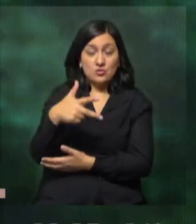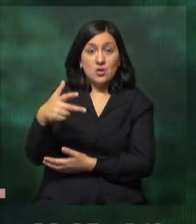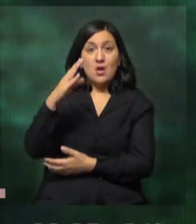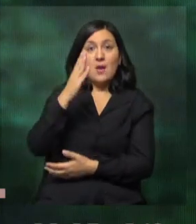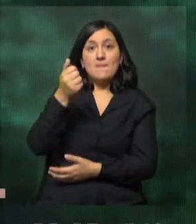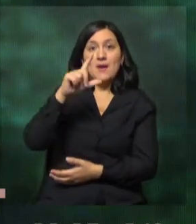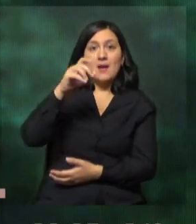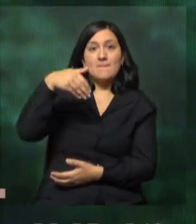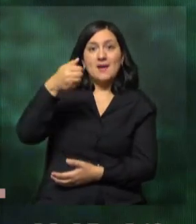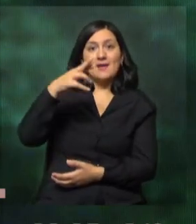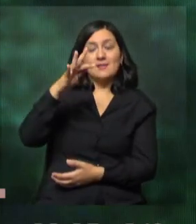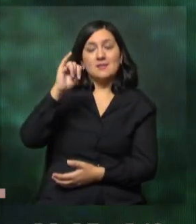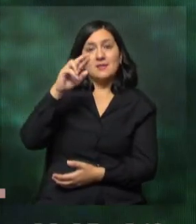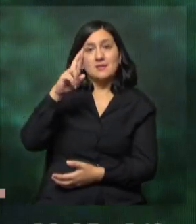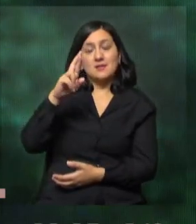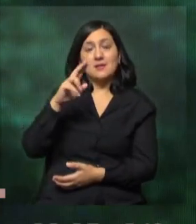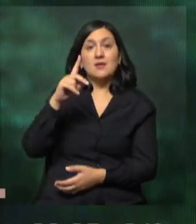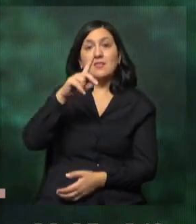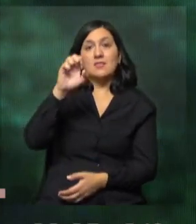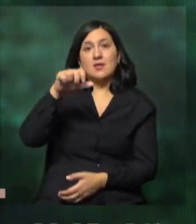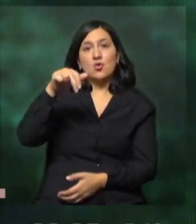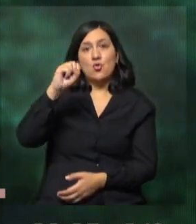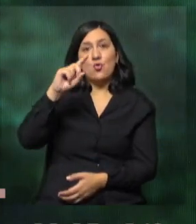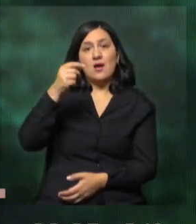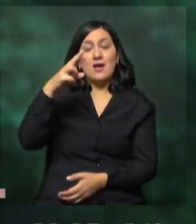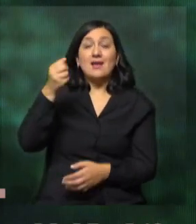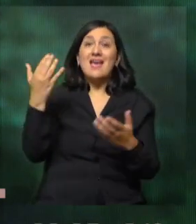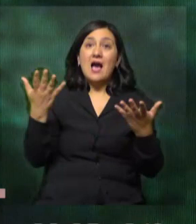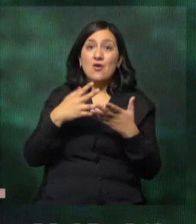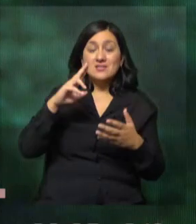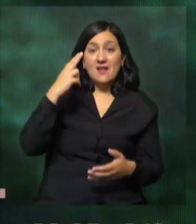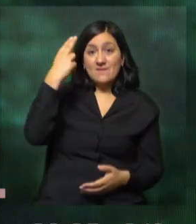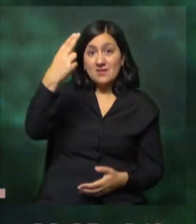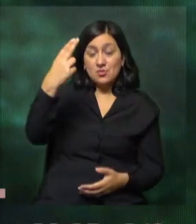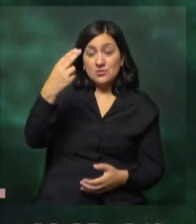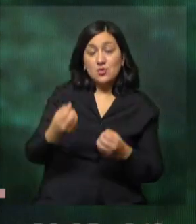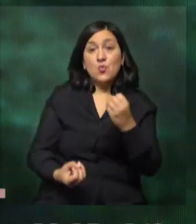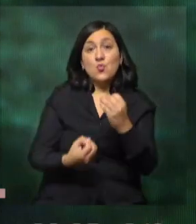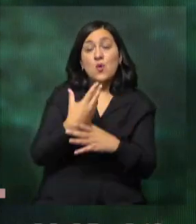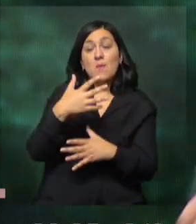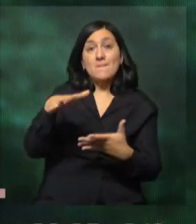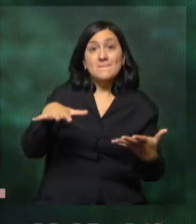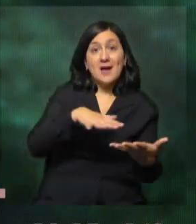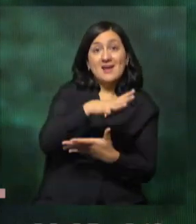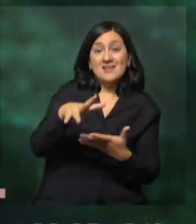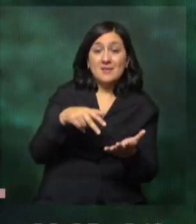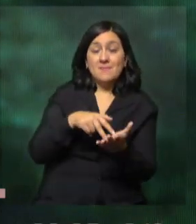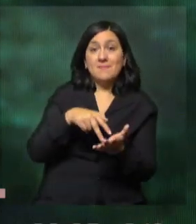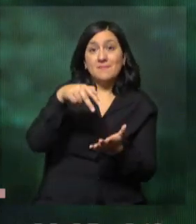Palmatir y de Nogar, que ahora se le habilitó a instalar un nuevo parque fotovoltaico en